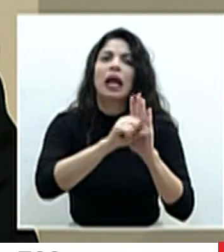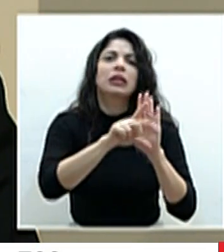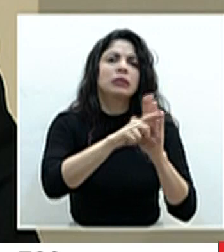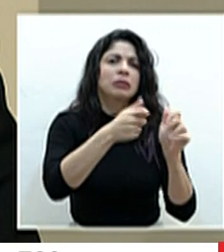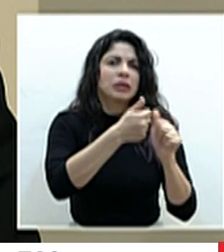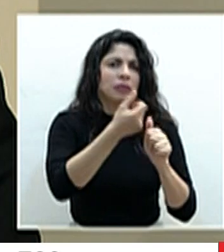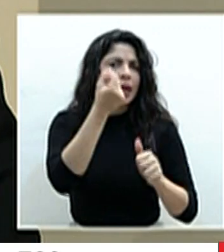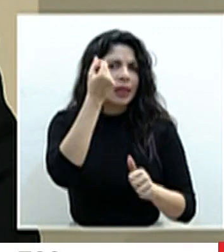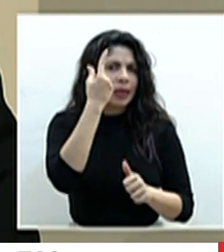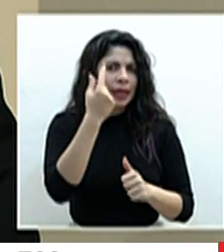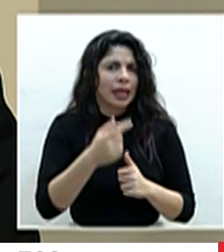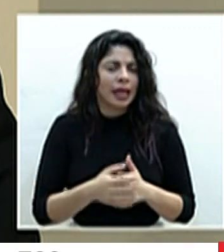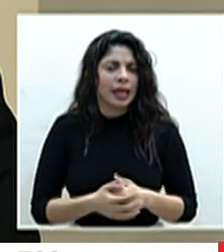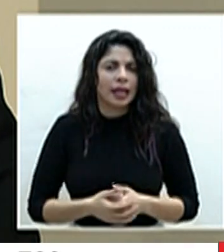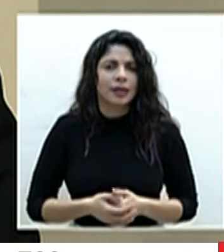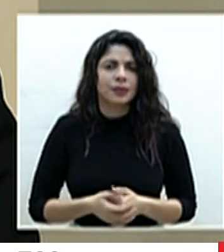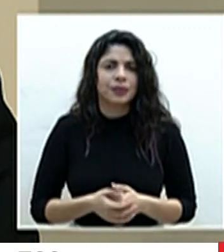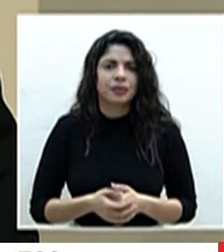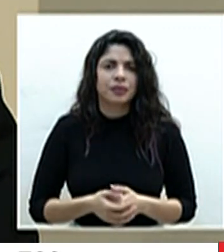Legislativa.